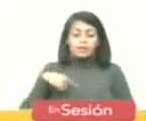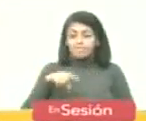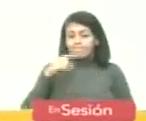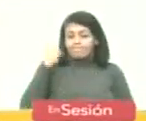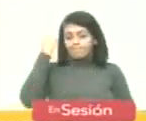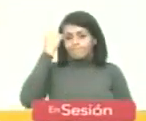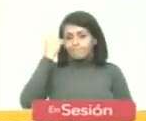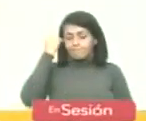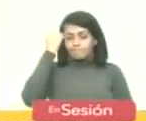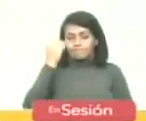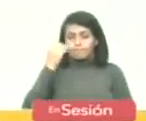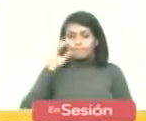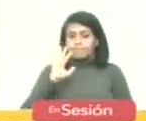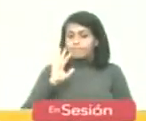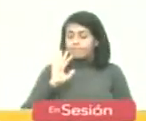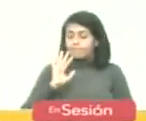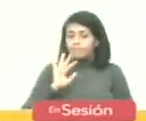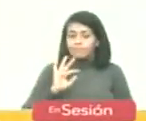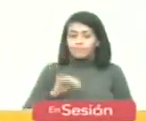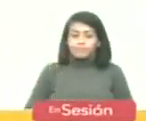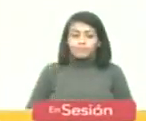impresión de que